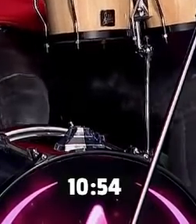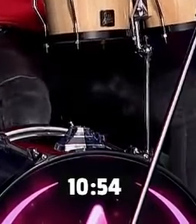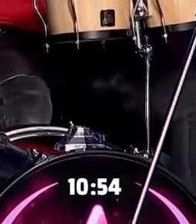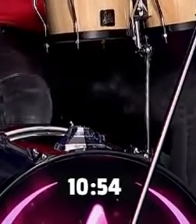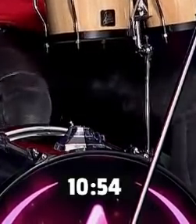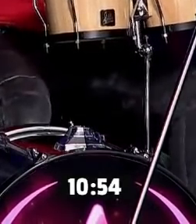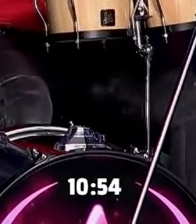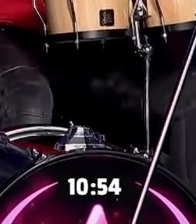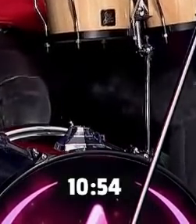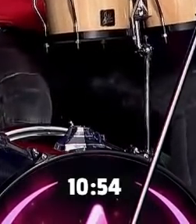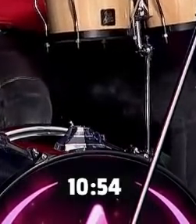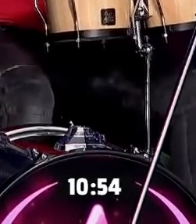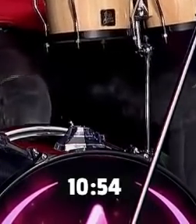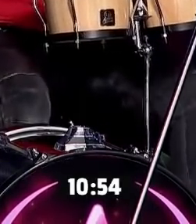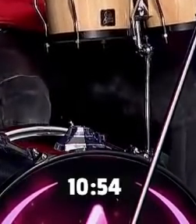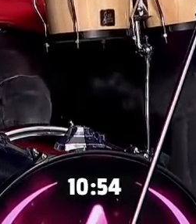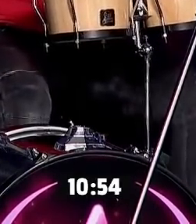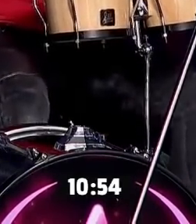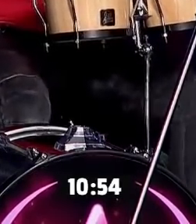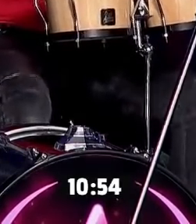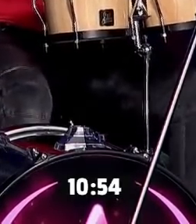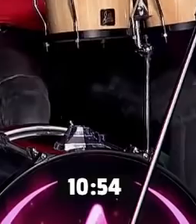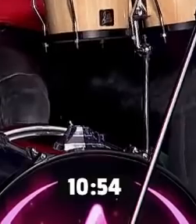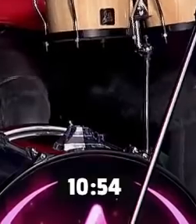para no poderte